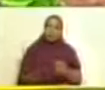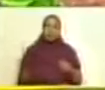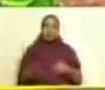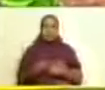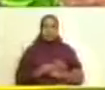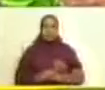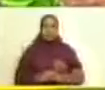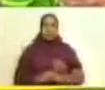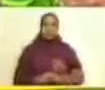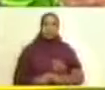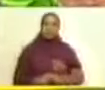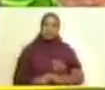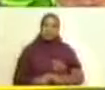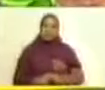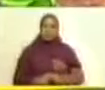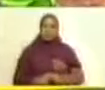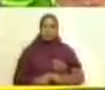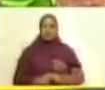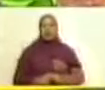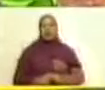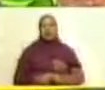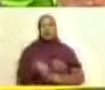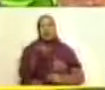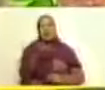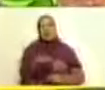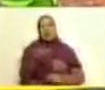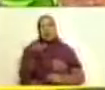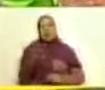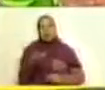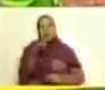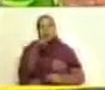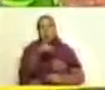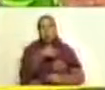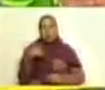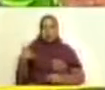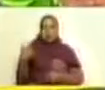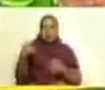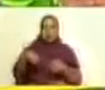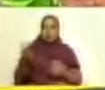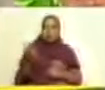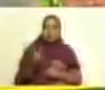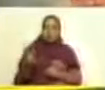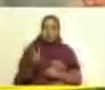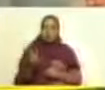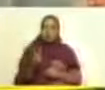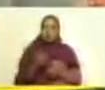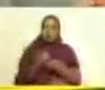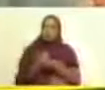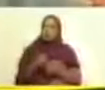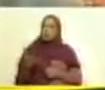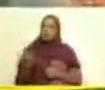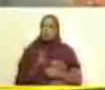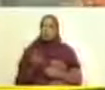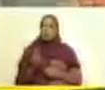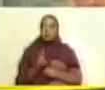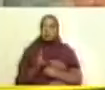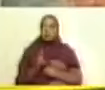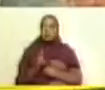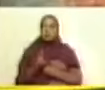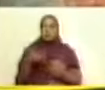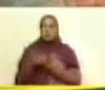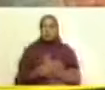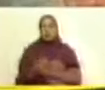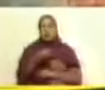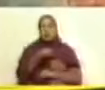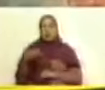El migrante que queda en este país, que ama este país, tiene no solamente